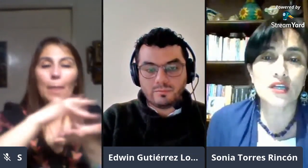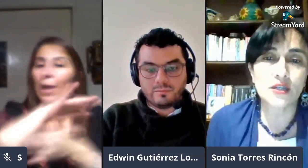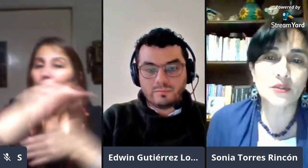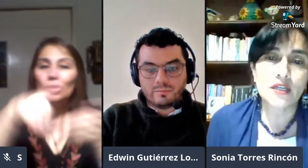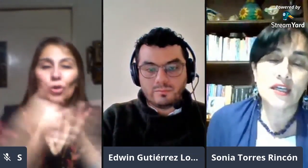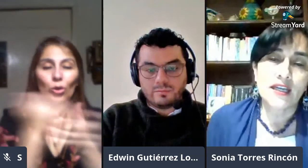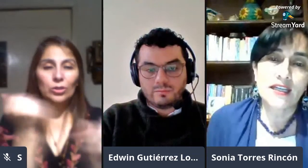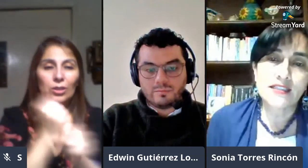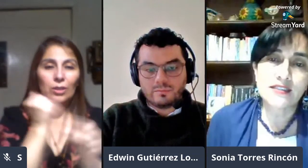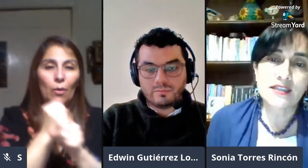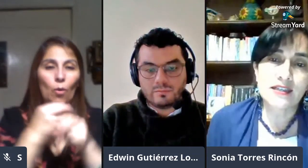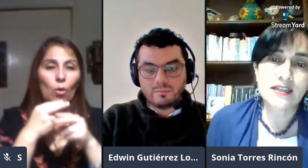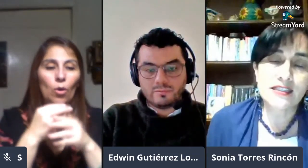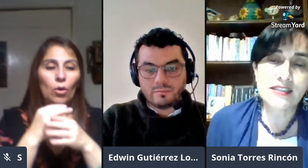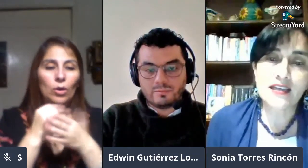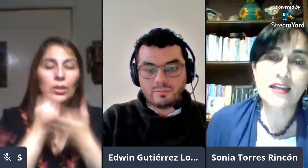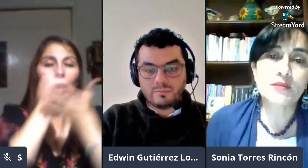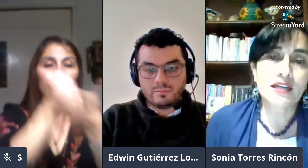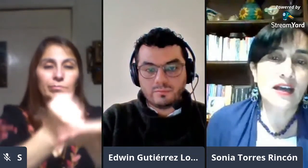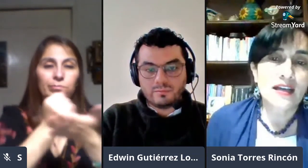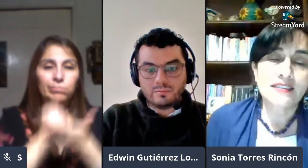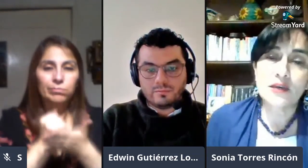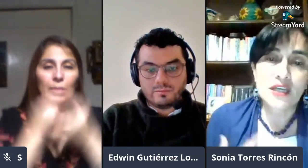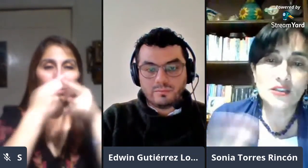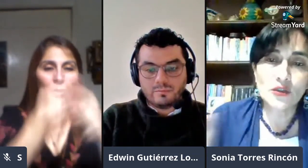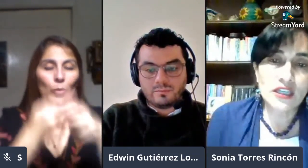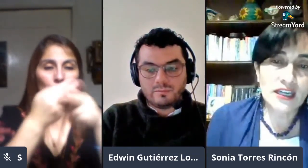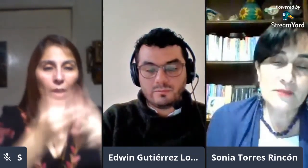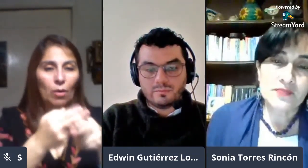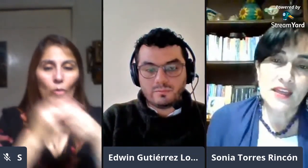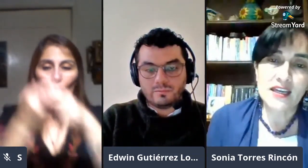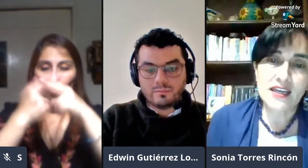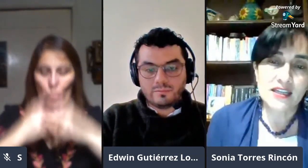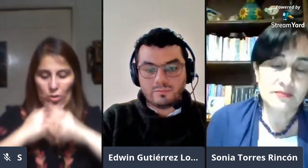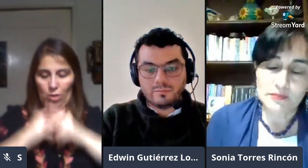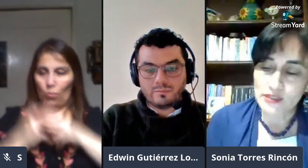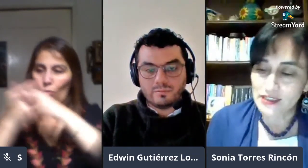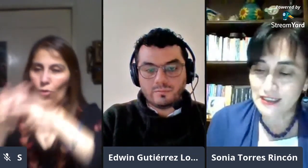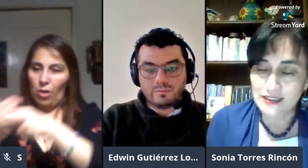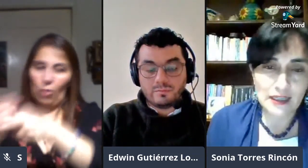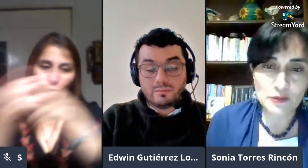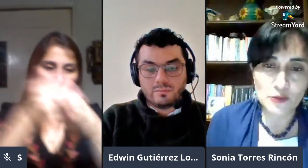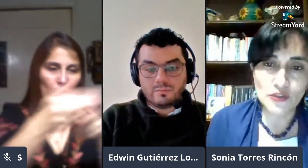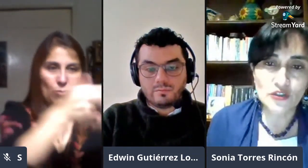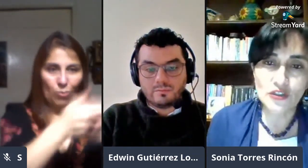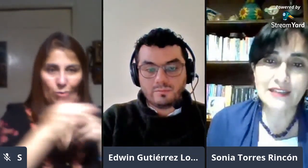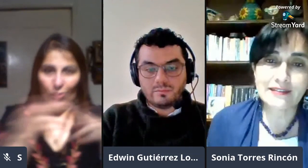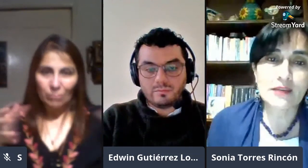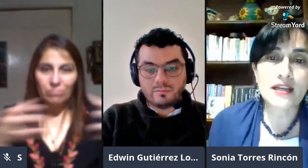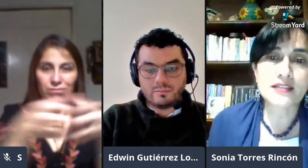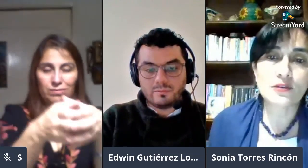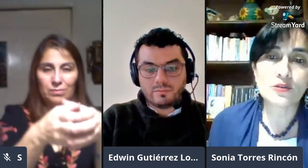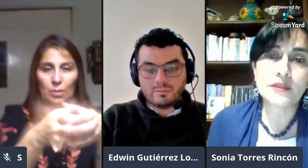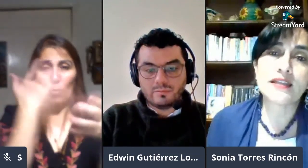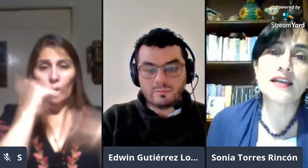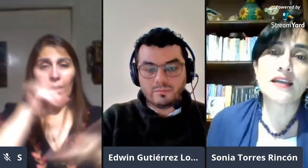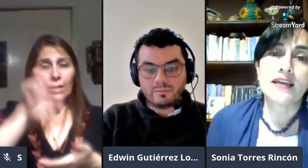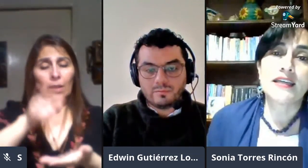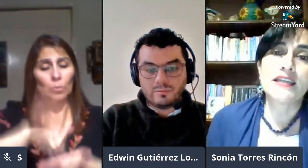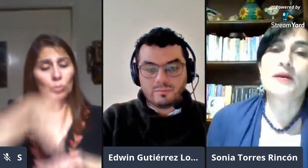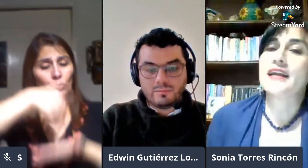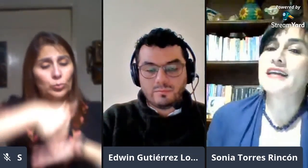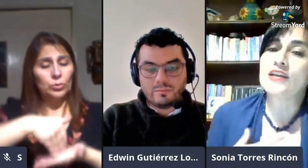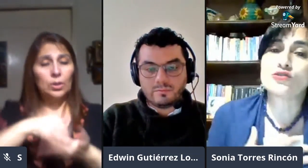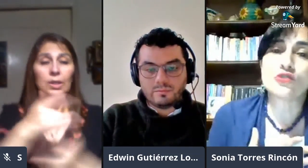de cocuidado en esta dinámica, sabiendo que pues necesitamos posicionar el tema de la salud